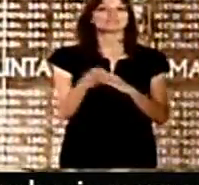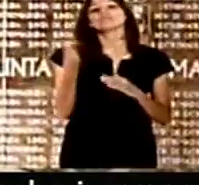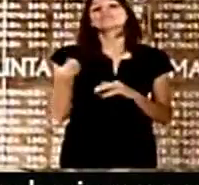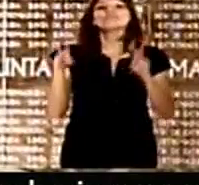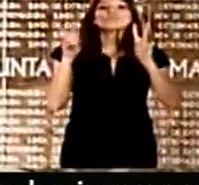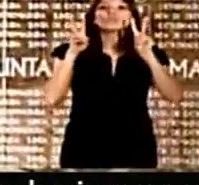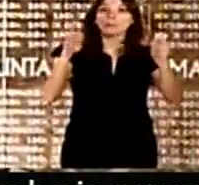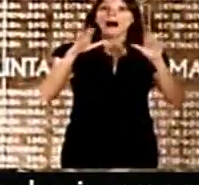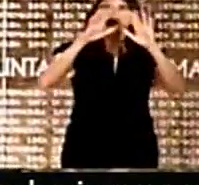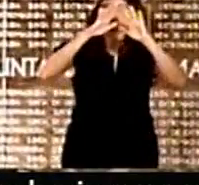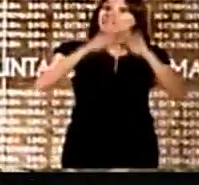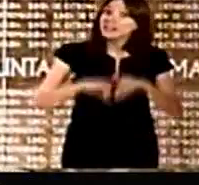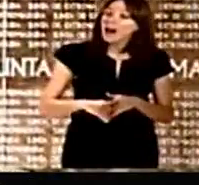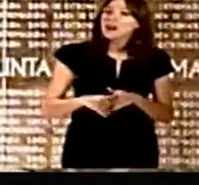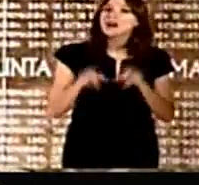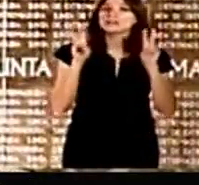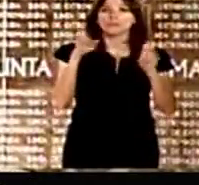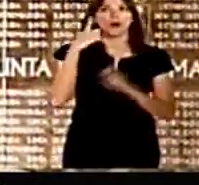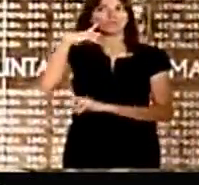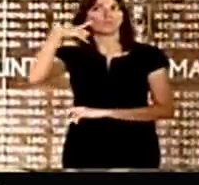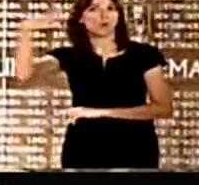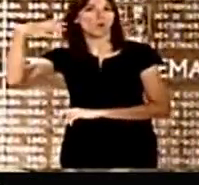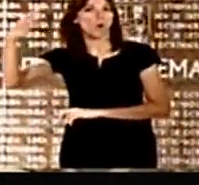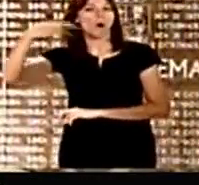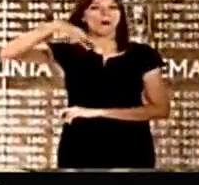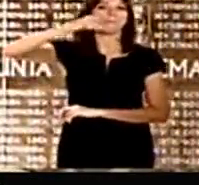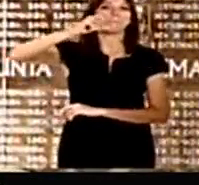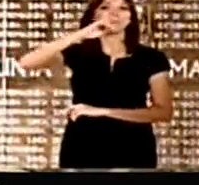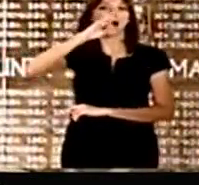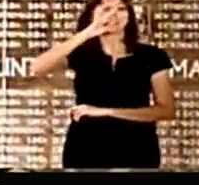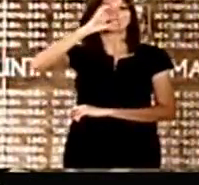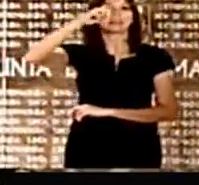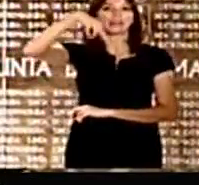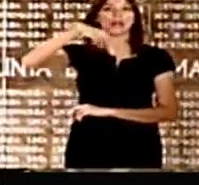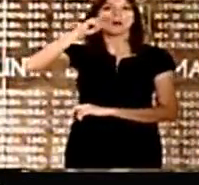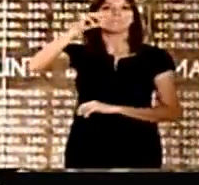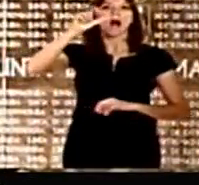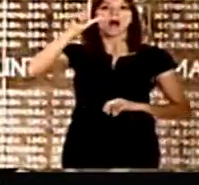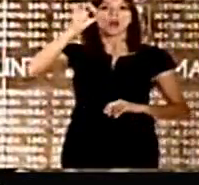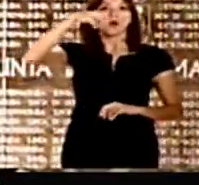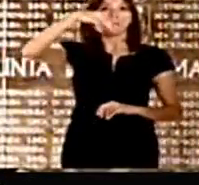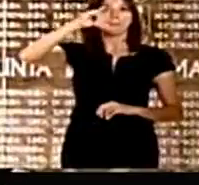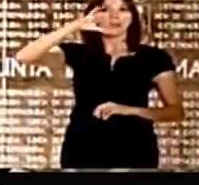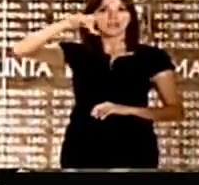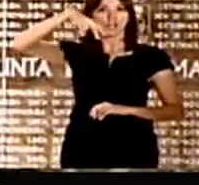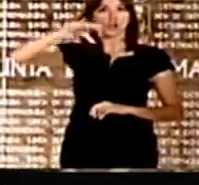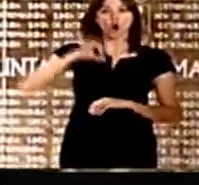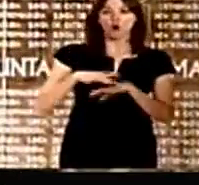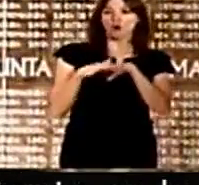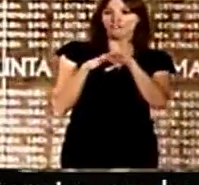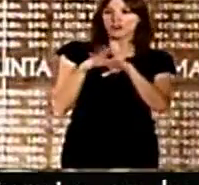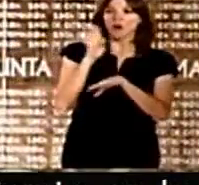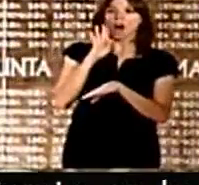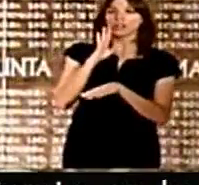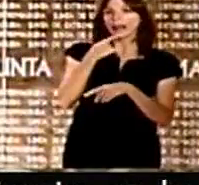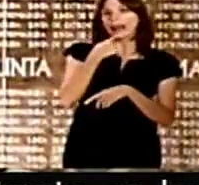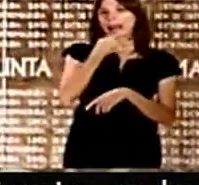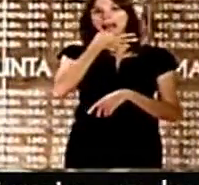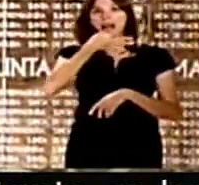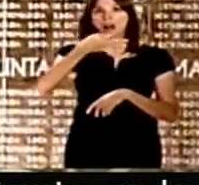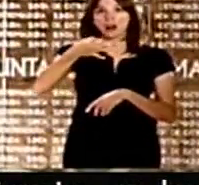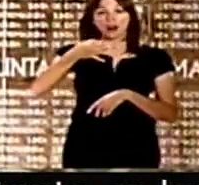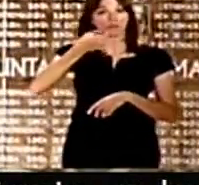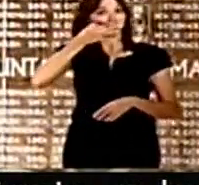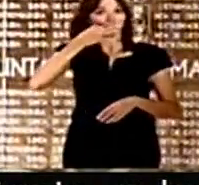cuestión de Martín Palomino, de la que tanto se ha hablado, especialmente en la anterior legislatura, donde se habló mucho y no se hizo nada. Por eso